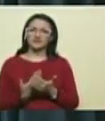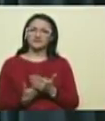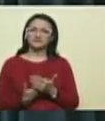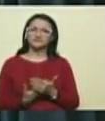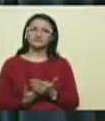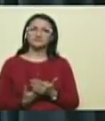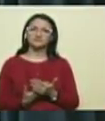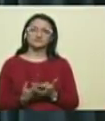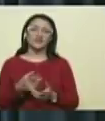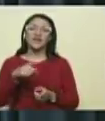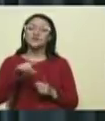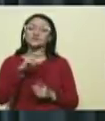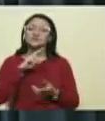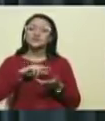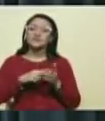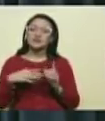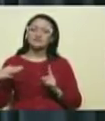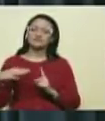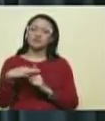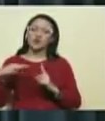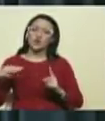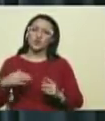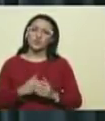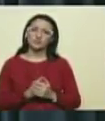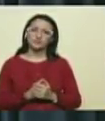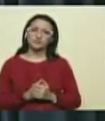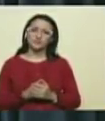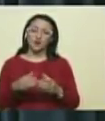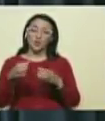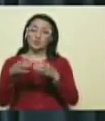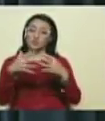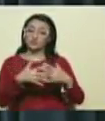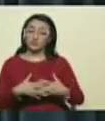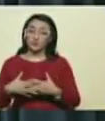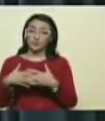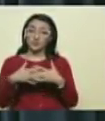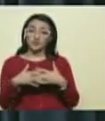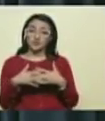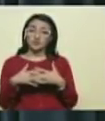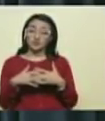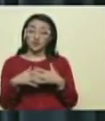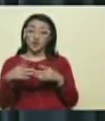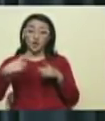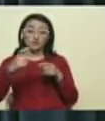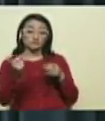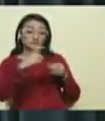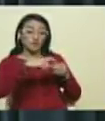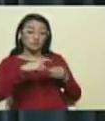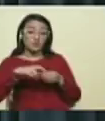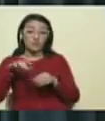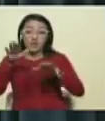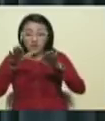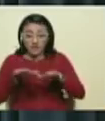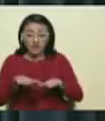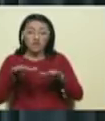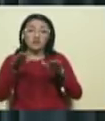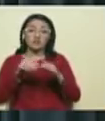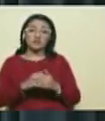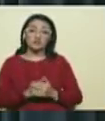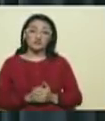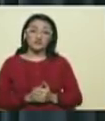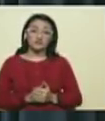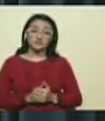una agresión de una administración y de sus lacayos. Bien lo dice Neruda en su